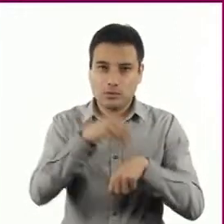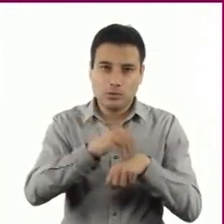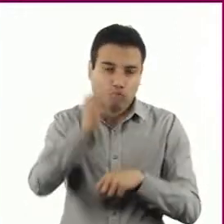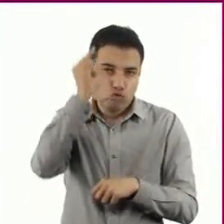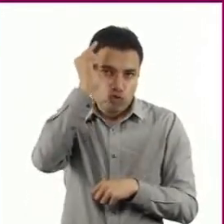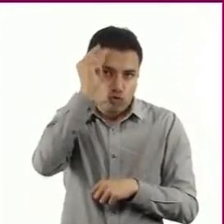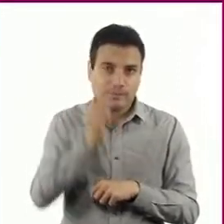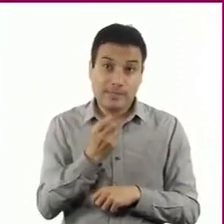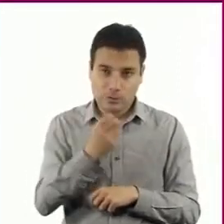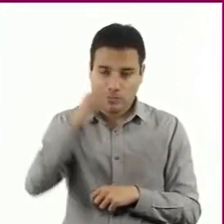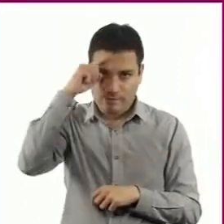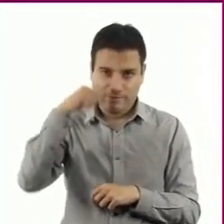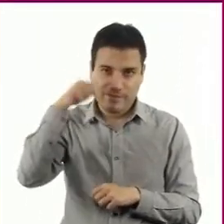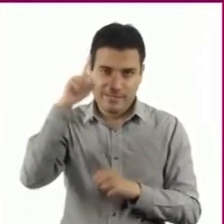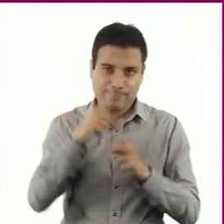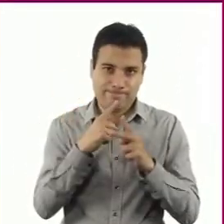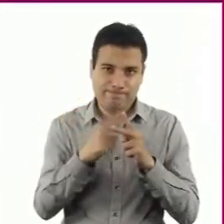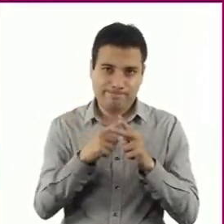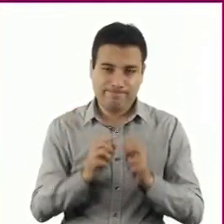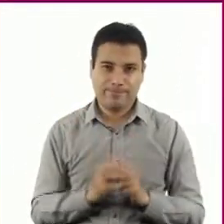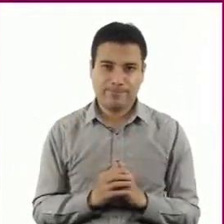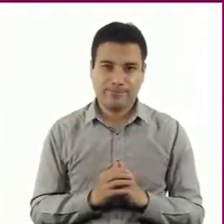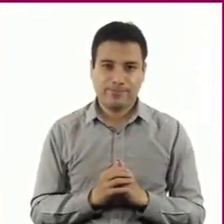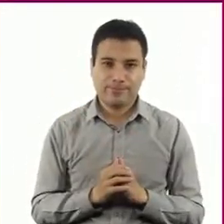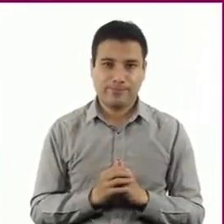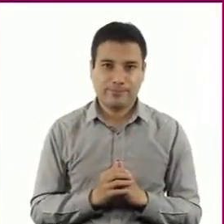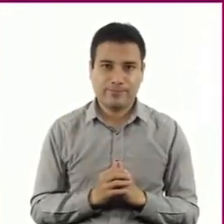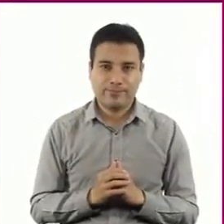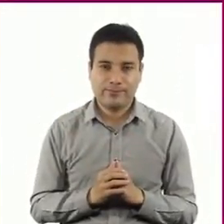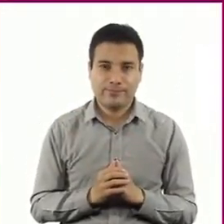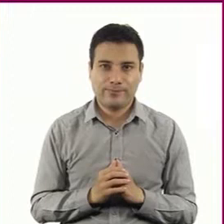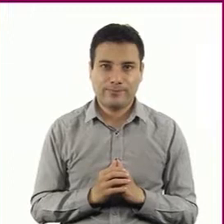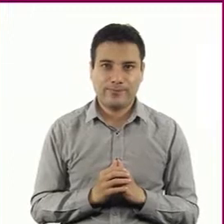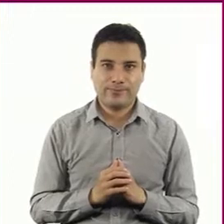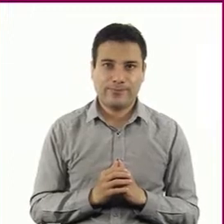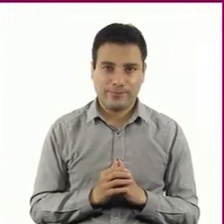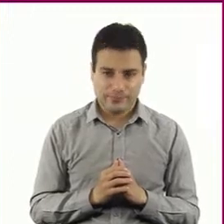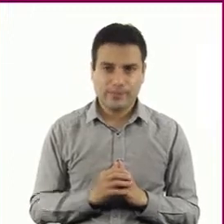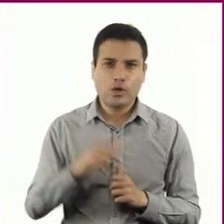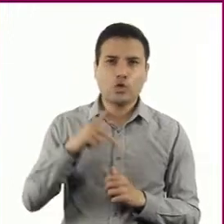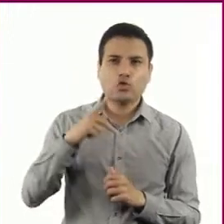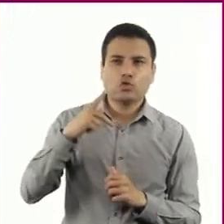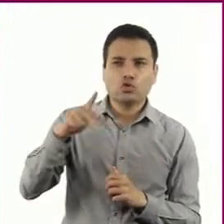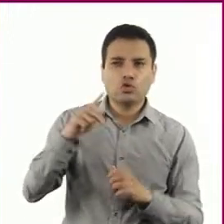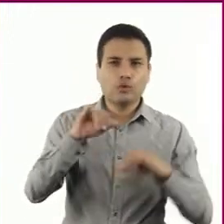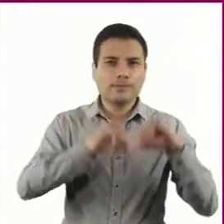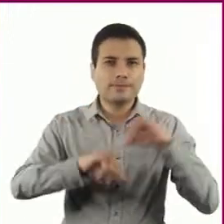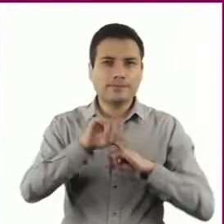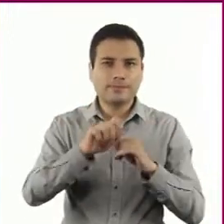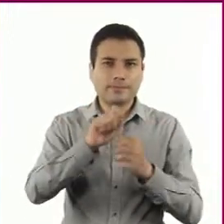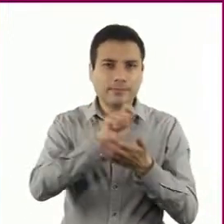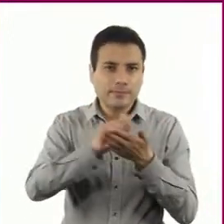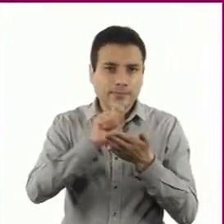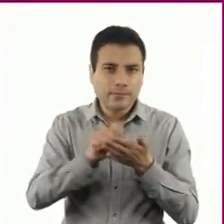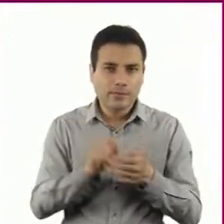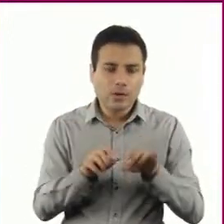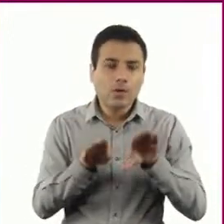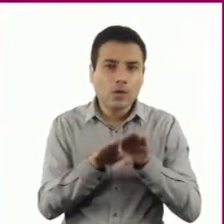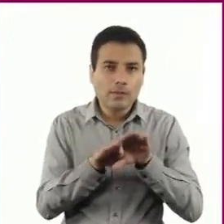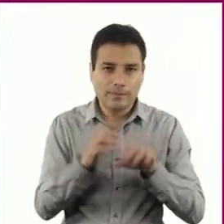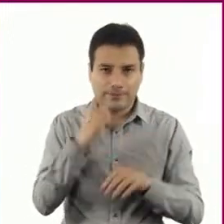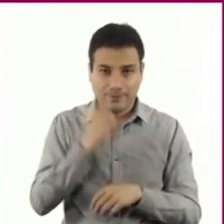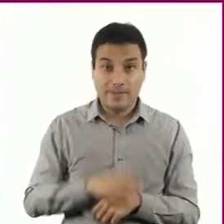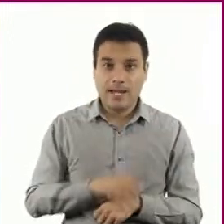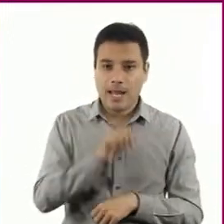ciertos cálculos. Un número está en notación científica cuando se expresa de la forma a por 10 a la